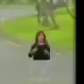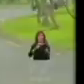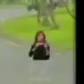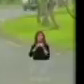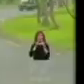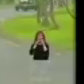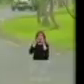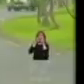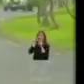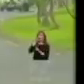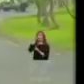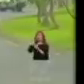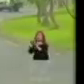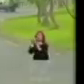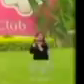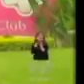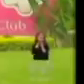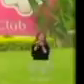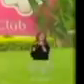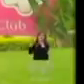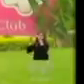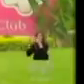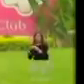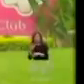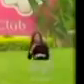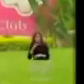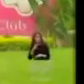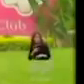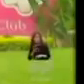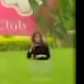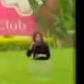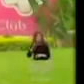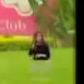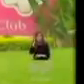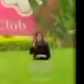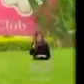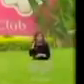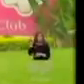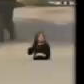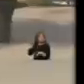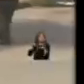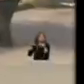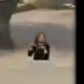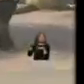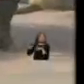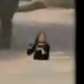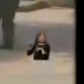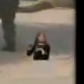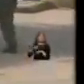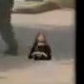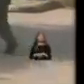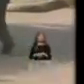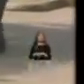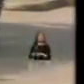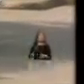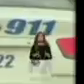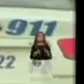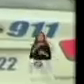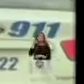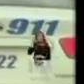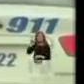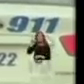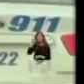en gritos de auxilio, según los vecinos. Preocupados, los moradores de la etapa magna de la urbanización Villa Club, situada en la vía La Aurora, alertaron